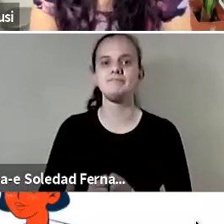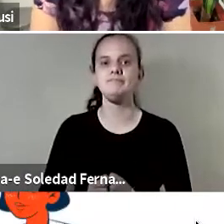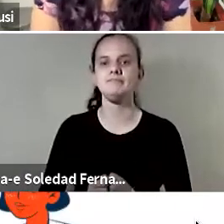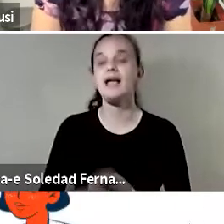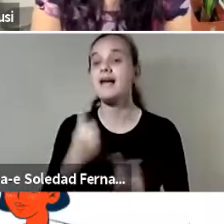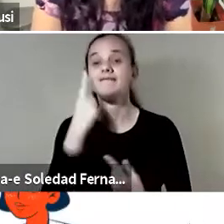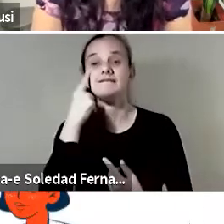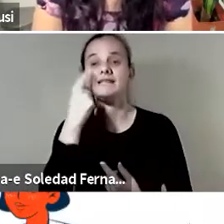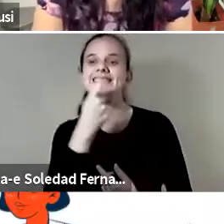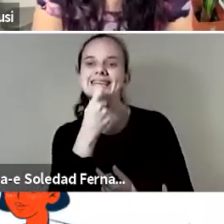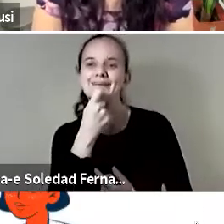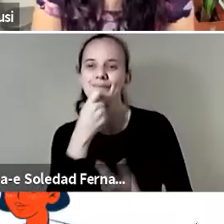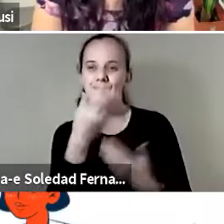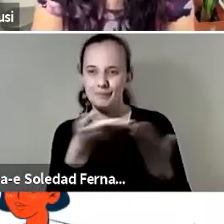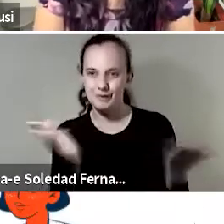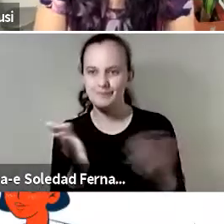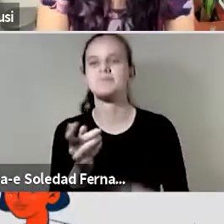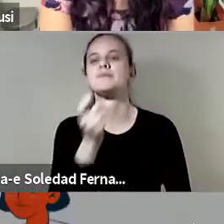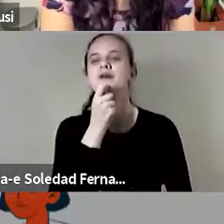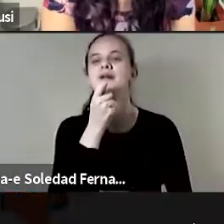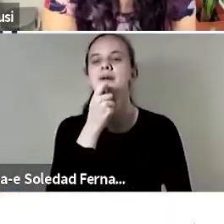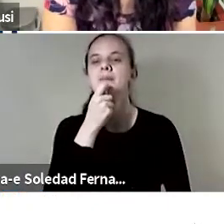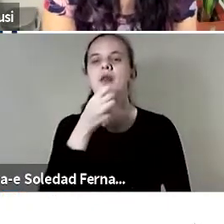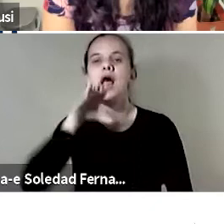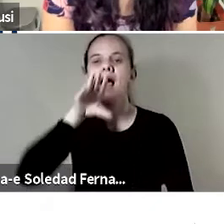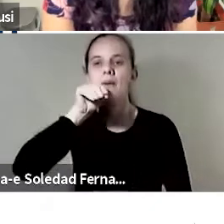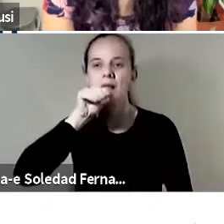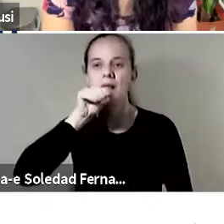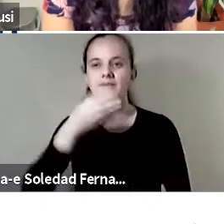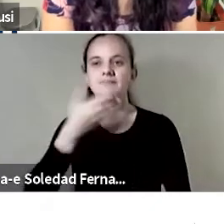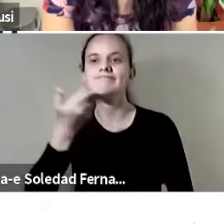de ejemplos de cada una. Por ejemplo, en el caso de